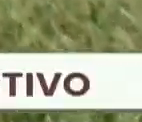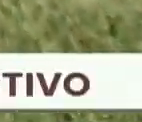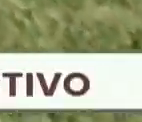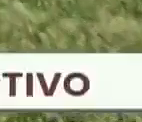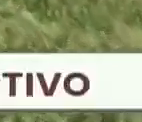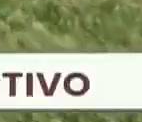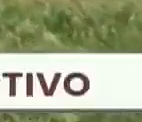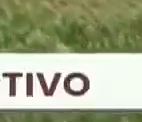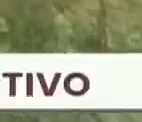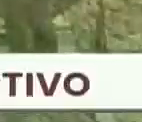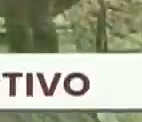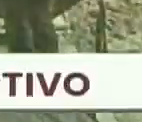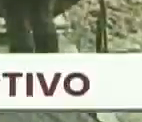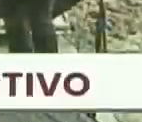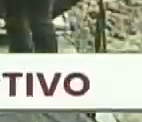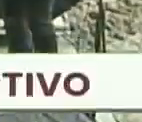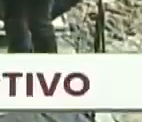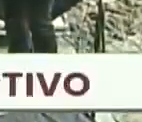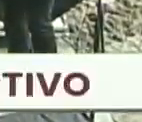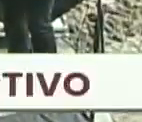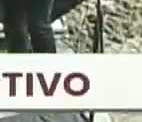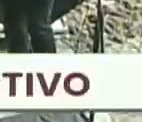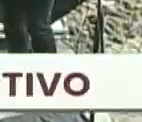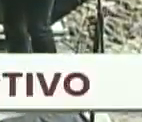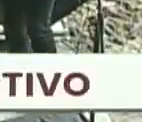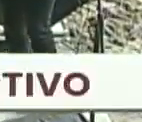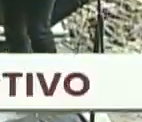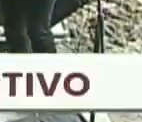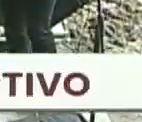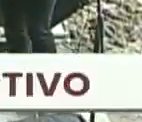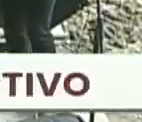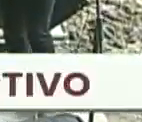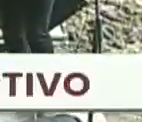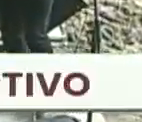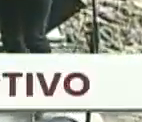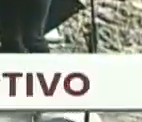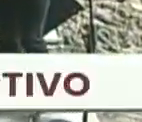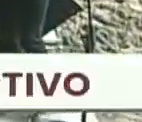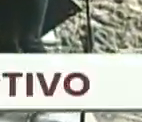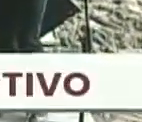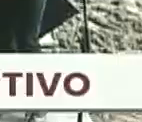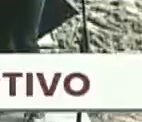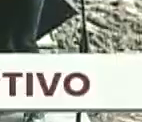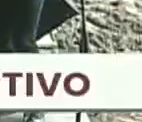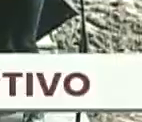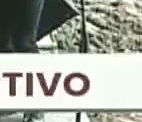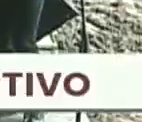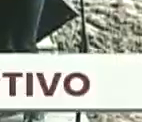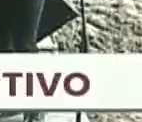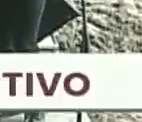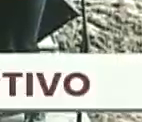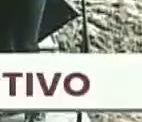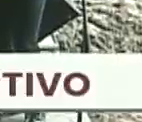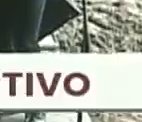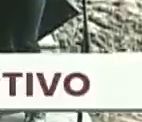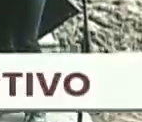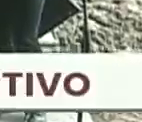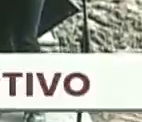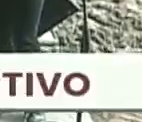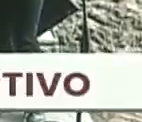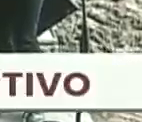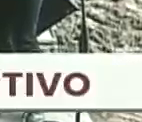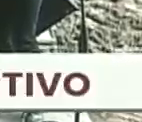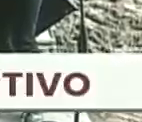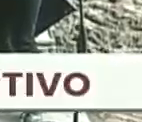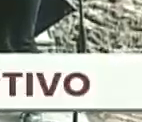y amenazas de potencias extranjeras. El pueblo venezolano resiste y lucha y prospera, siempre con la frente en alto, abrazado a su